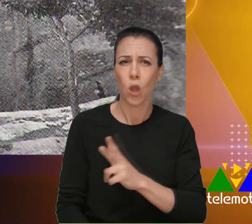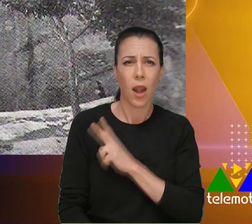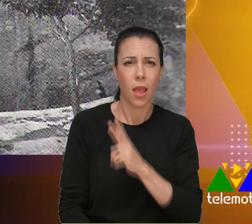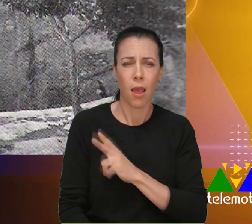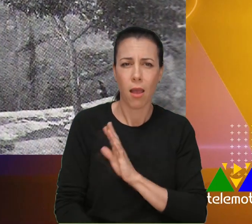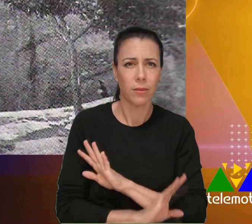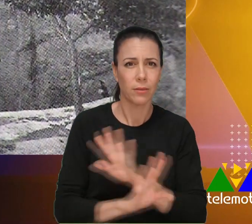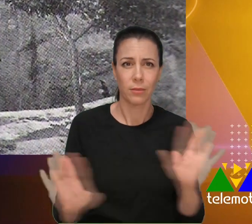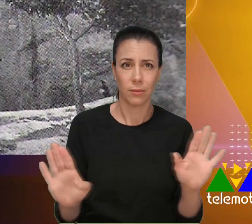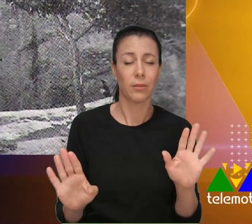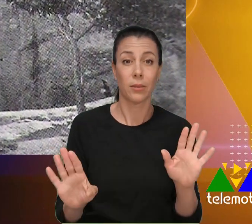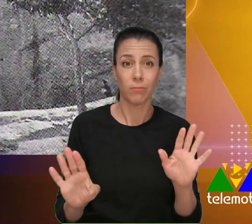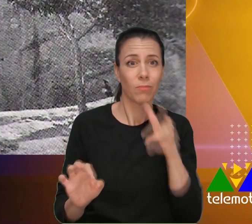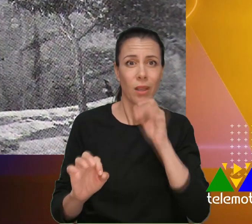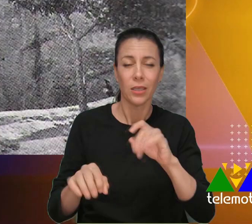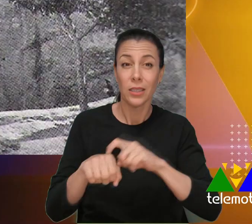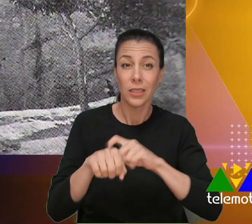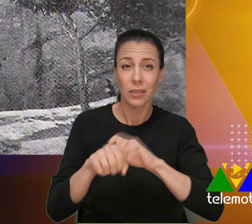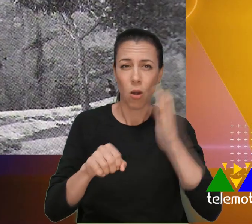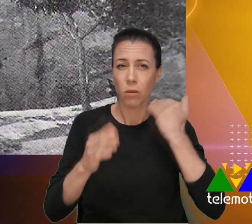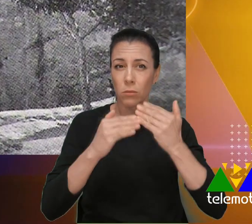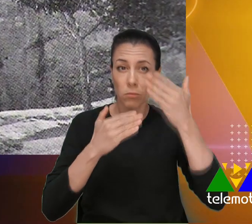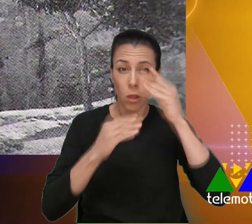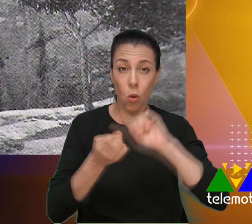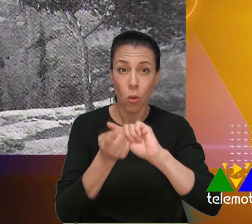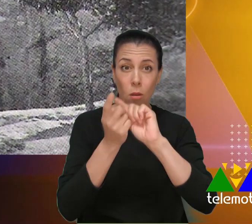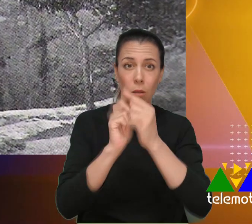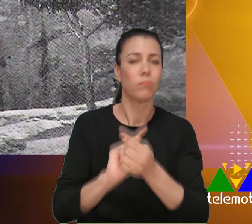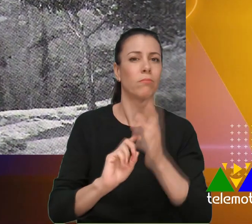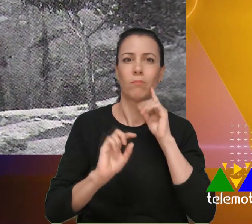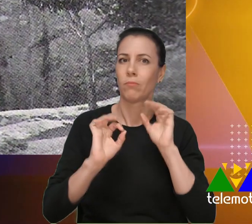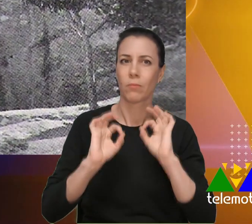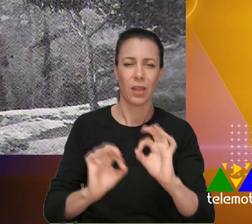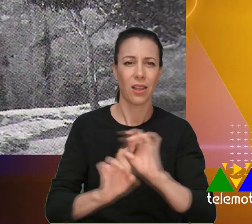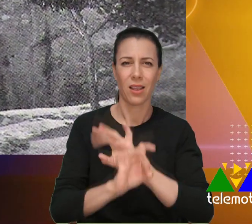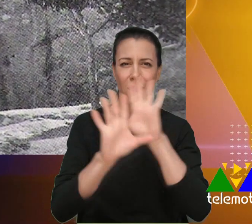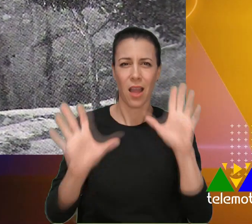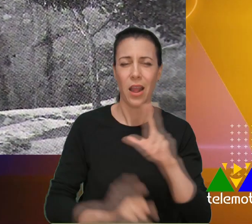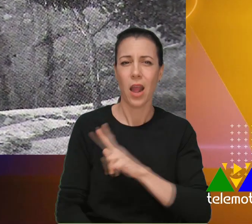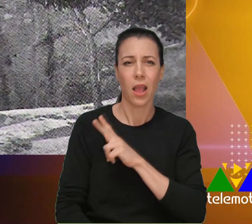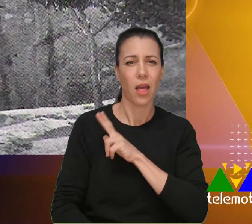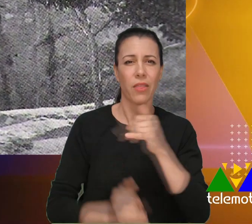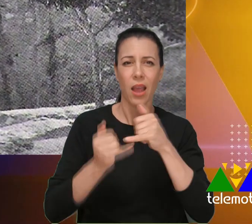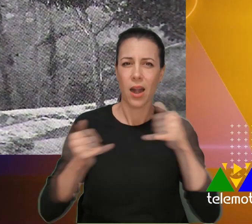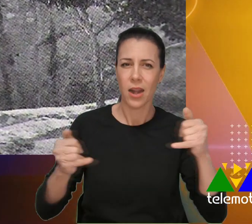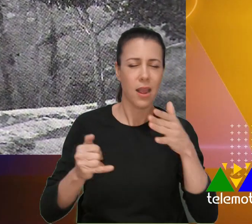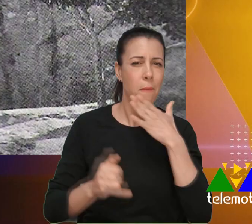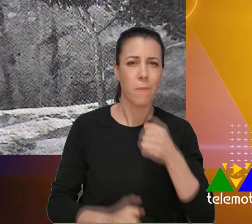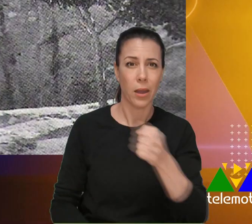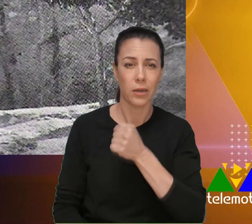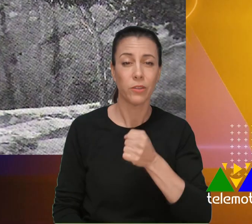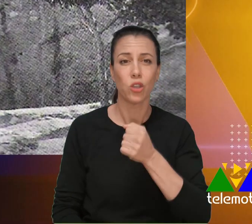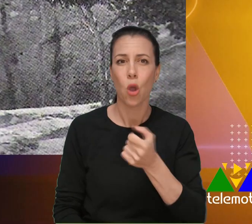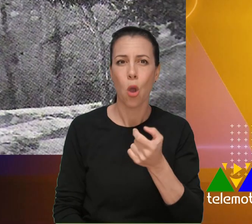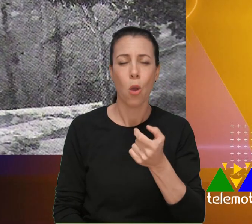punto de vista de la arquitectura mudéjar es típica, clarísima, con una elegancia de líneas magnífica, muy